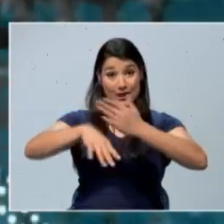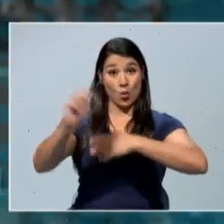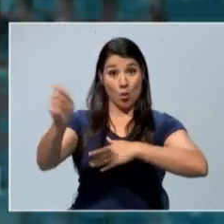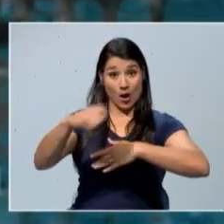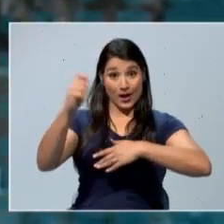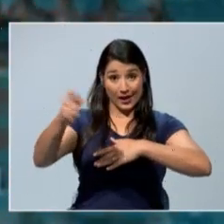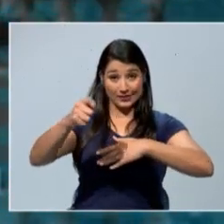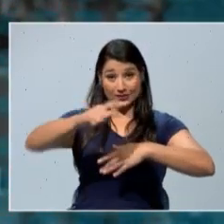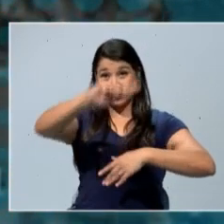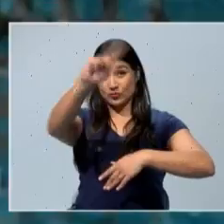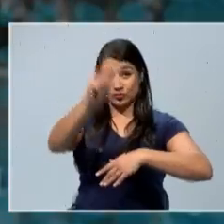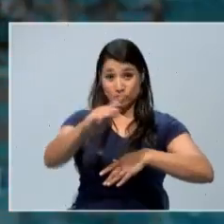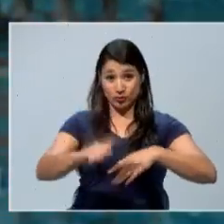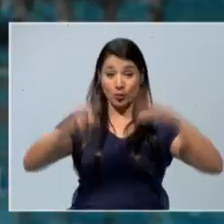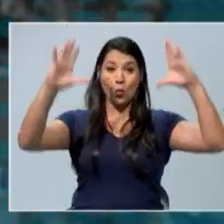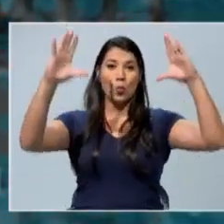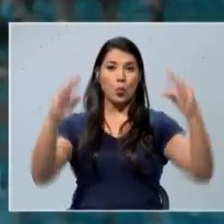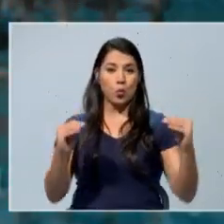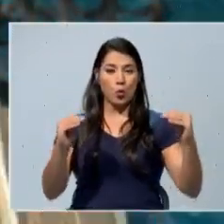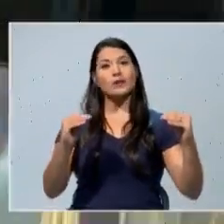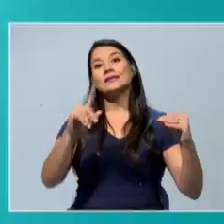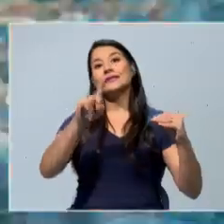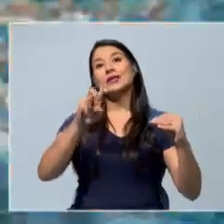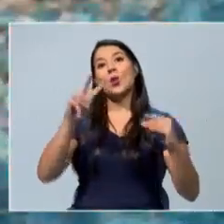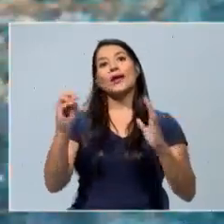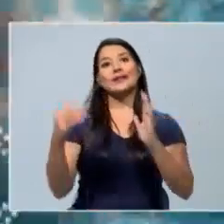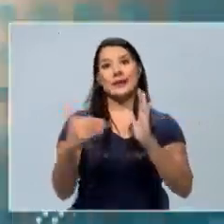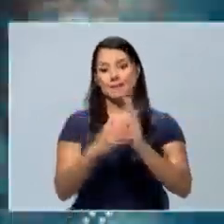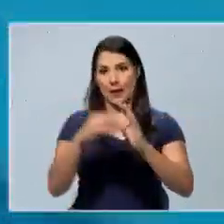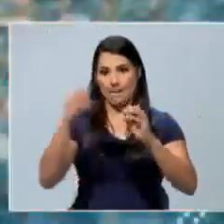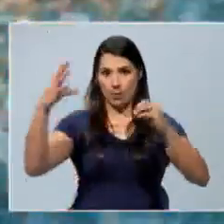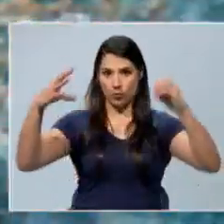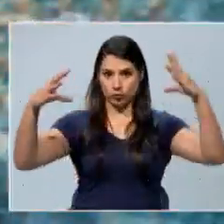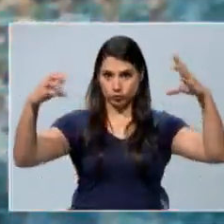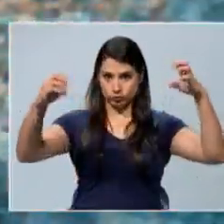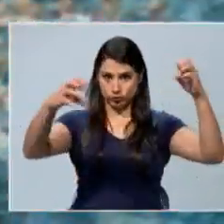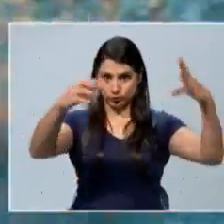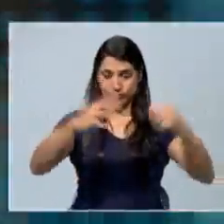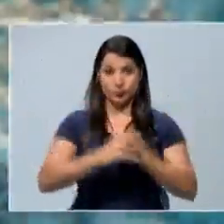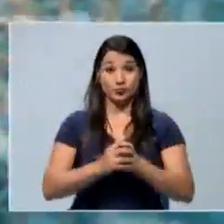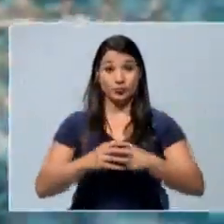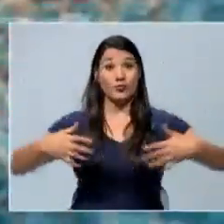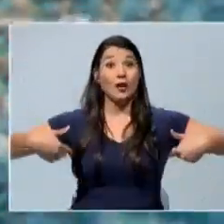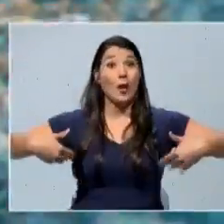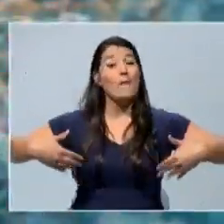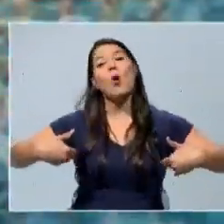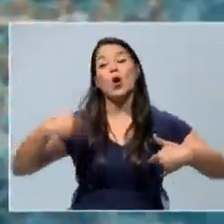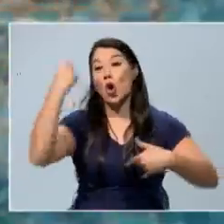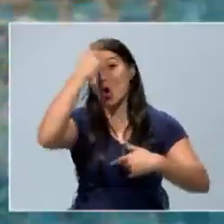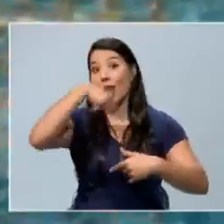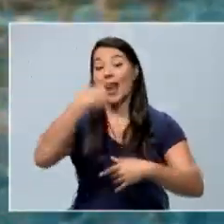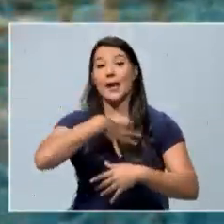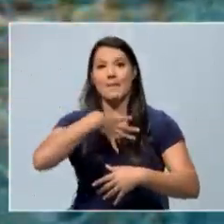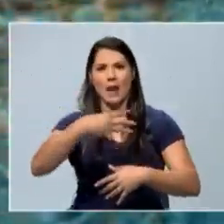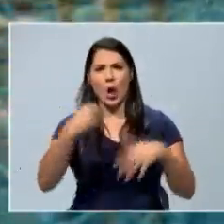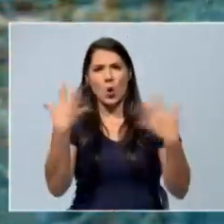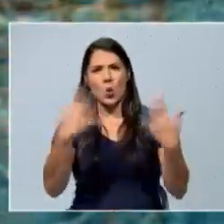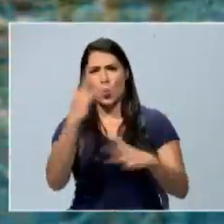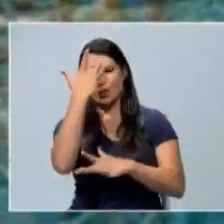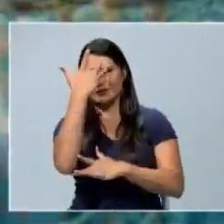120.000 bombillos durante una fracción de segundo. El mono cariblanco se caracteriza por su inteligencia y